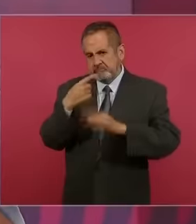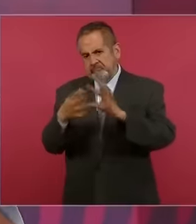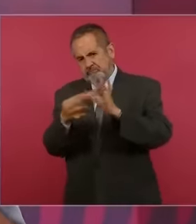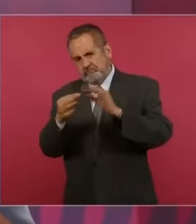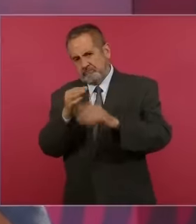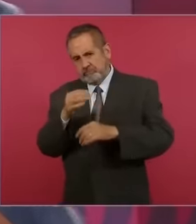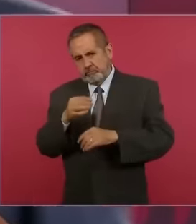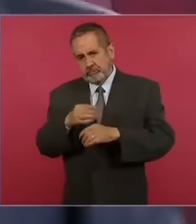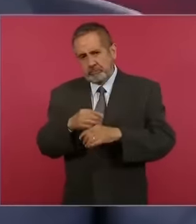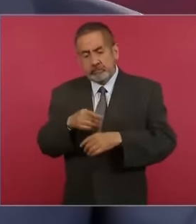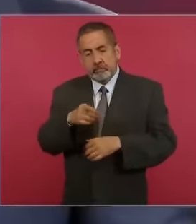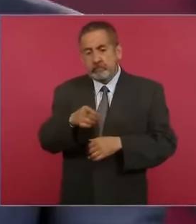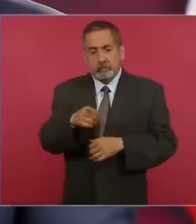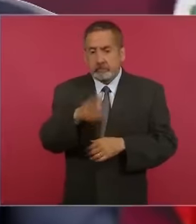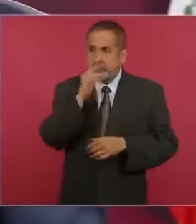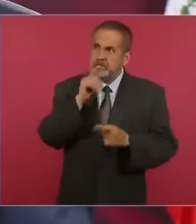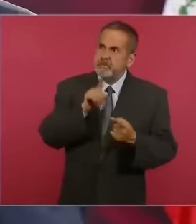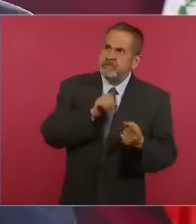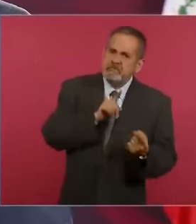a insultar